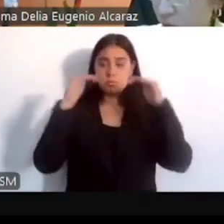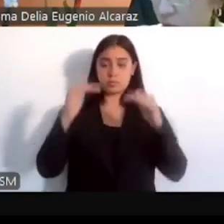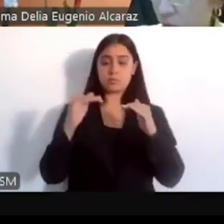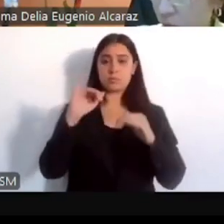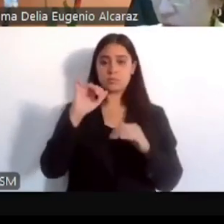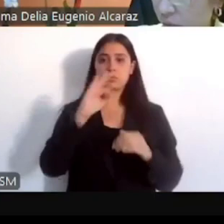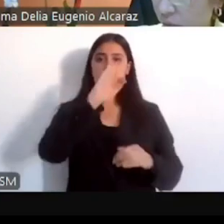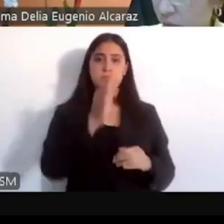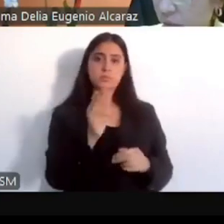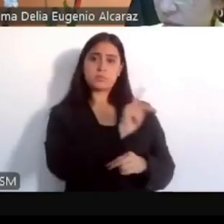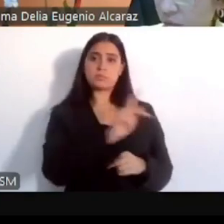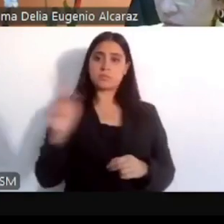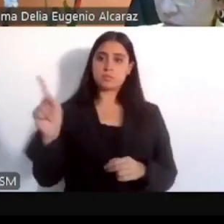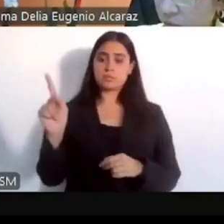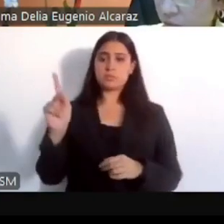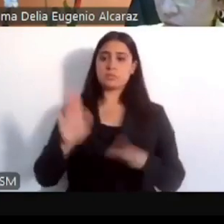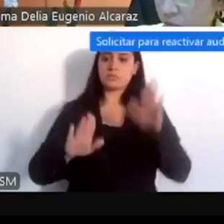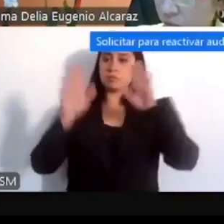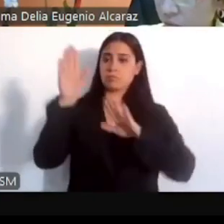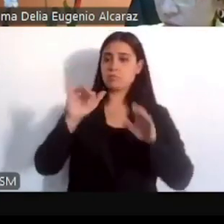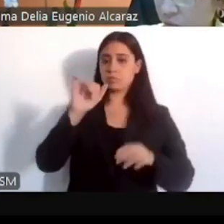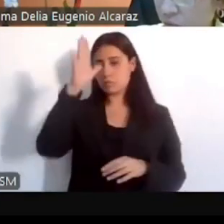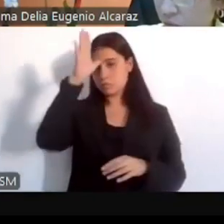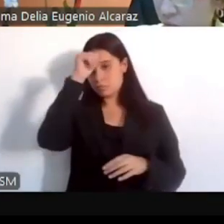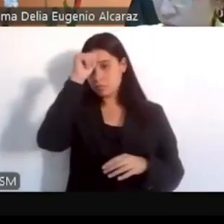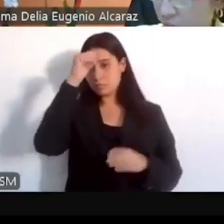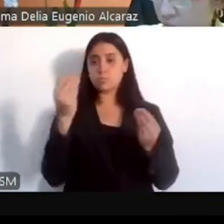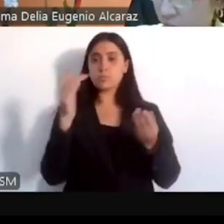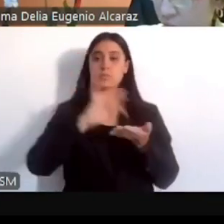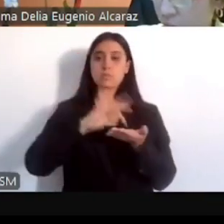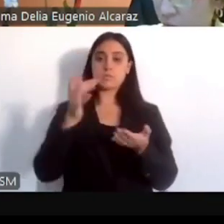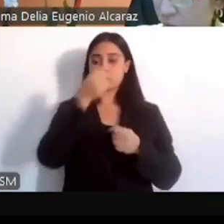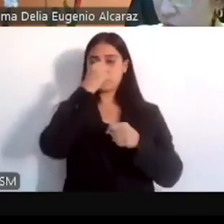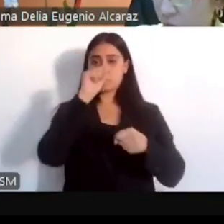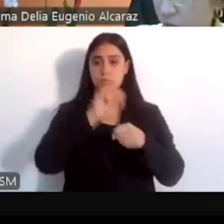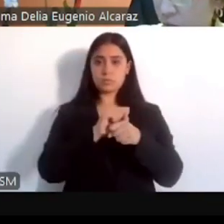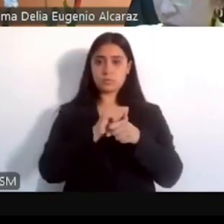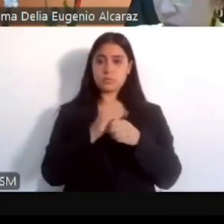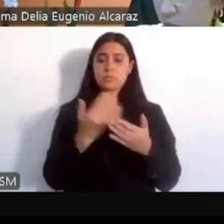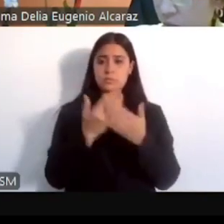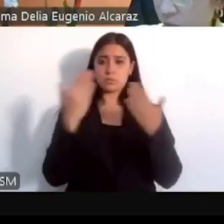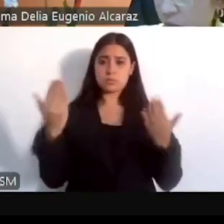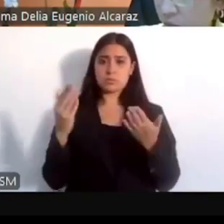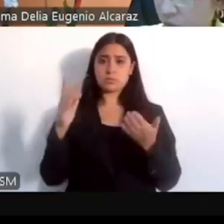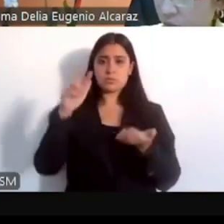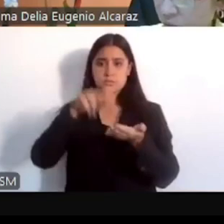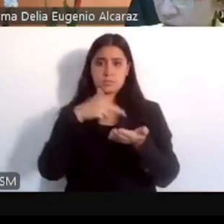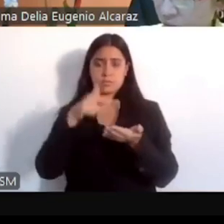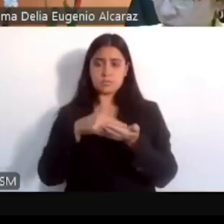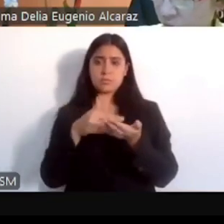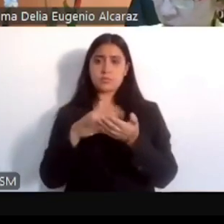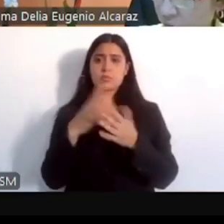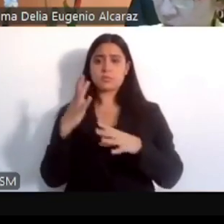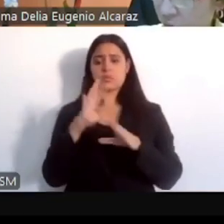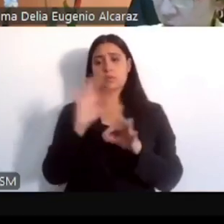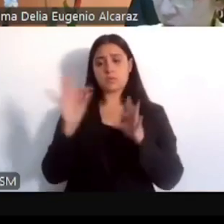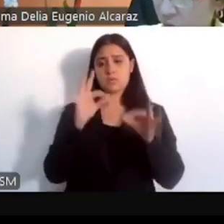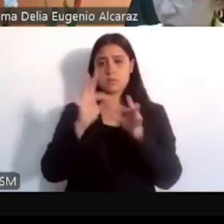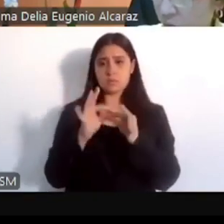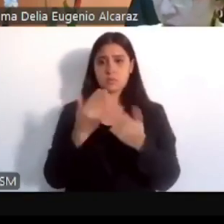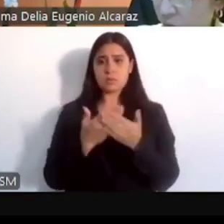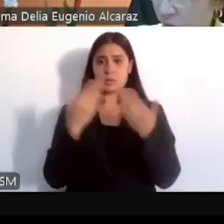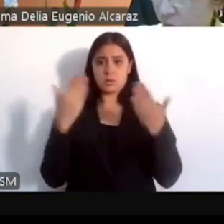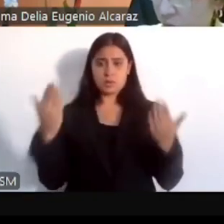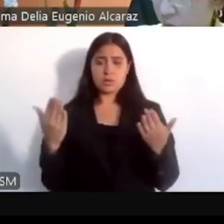aprobados por unanimidad de votos Gracias secretario sírvase recabar las firmas a la conclusión de esta sesión y en consecuencia